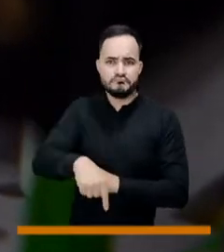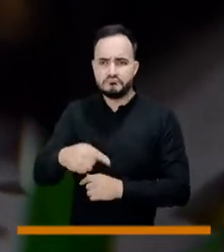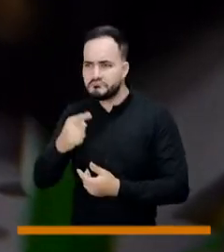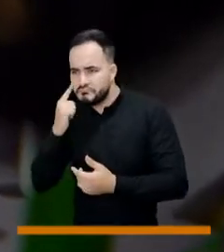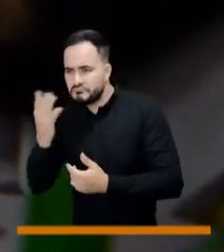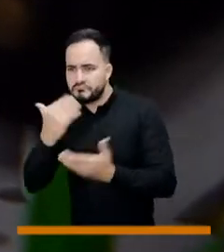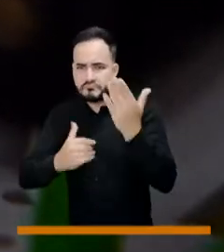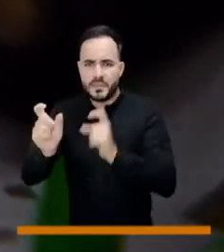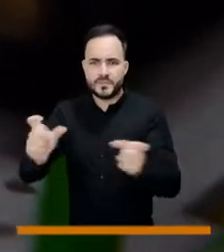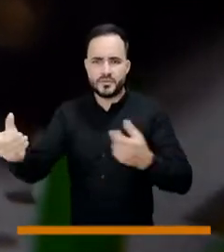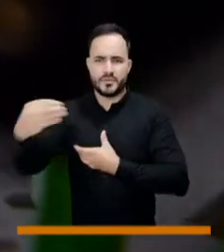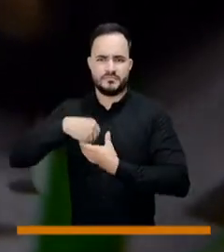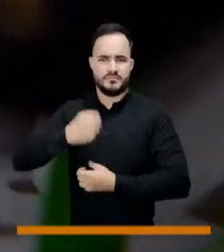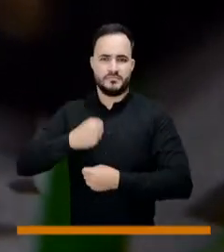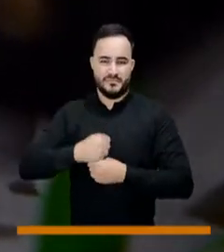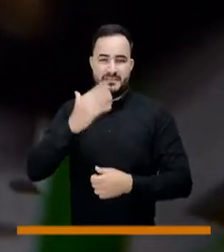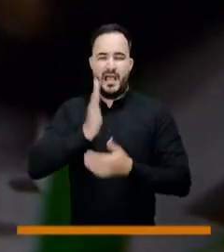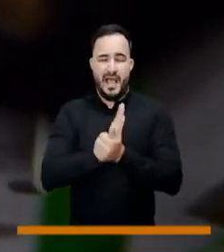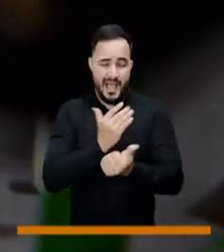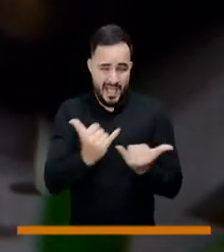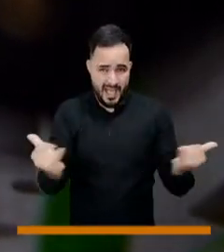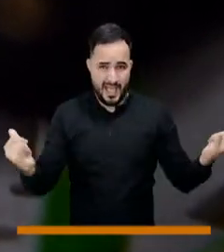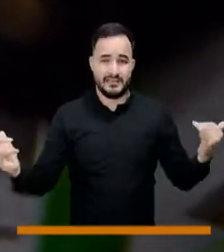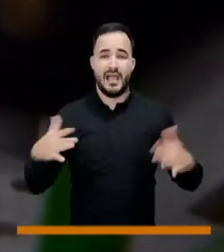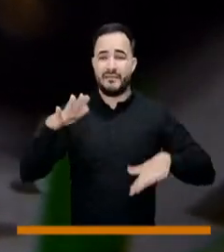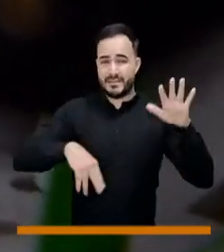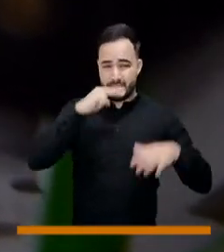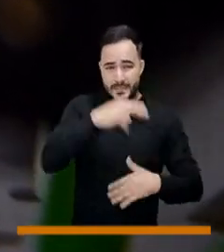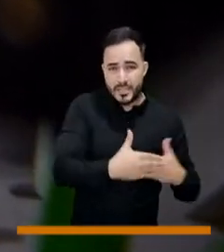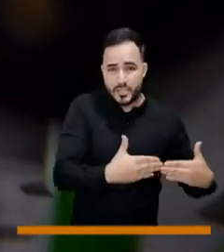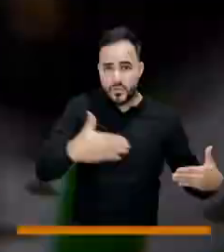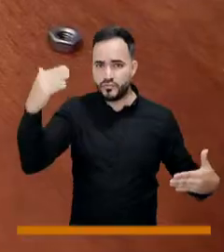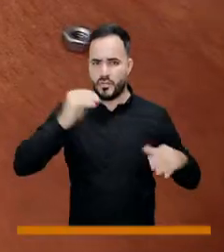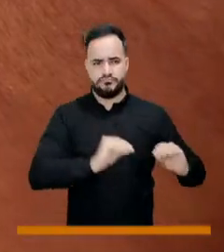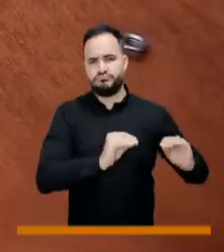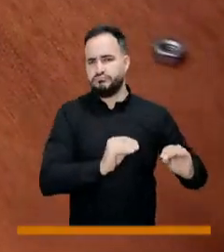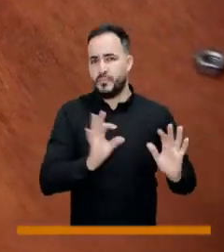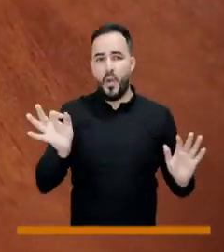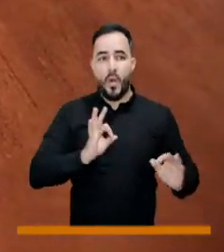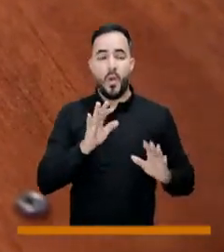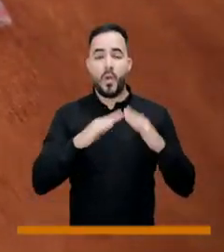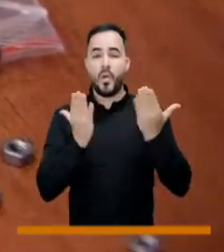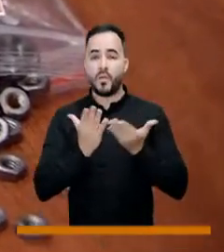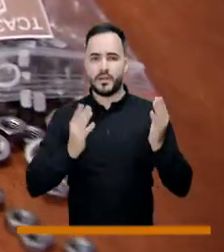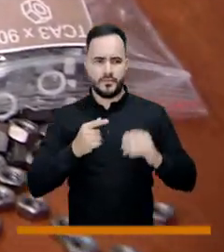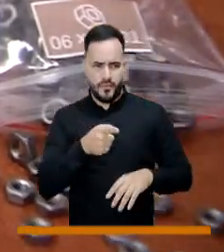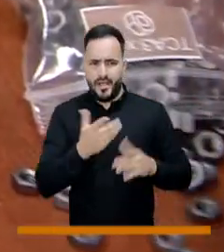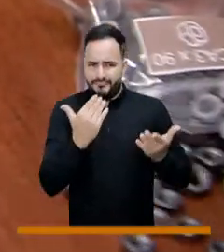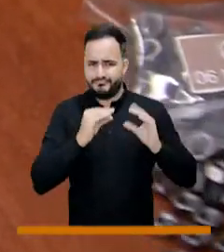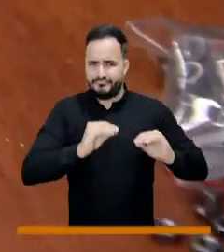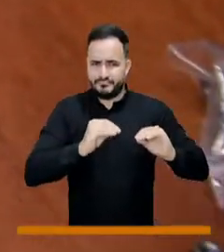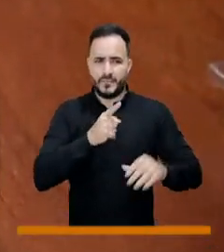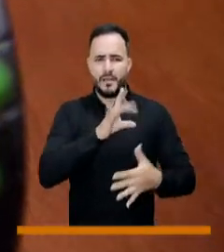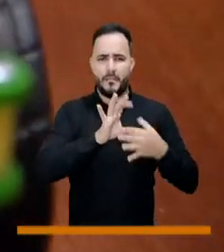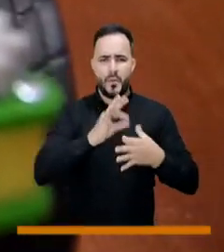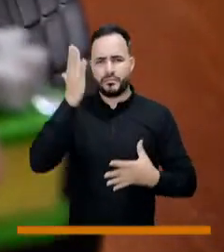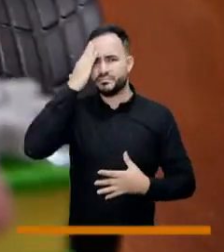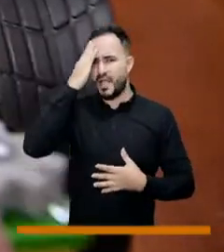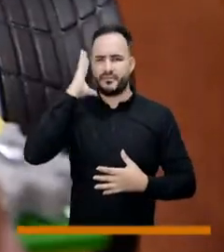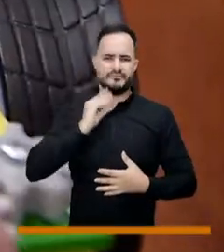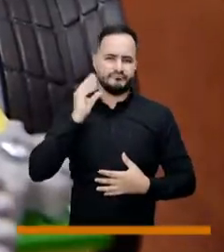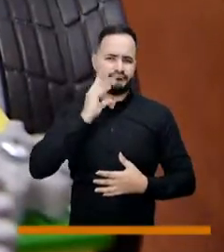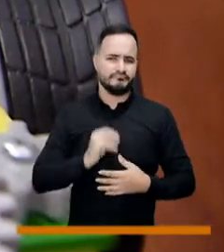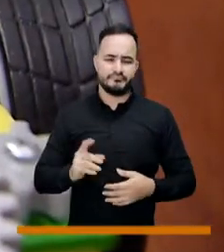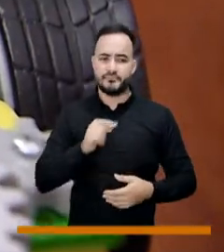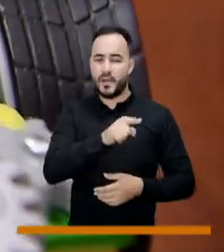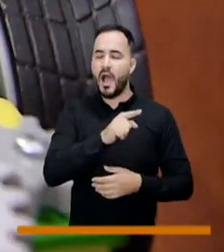Estamos trabajando con los niños desde primera infancia hasta que ya salen del colegio, y entonces se